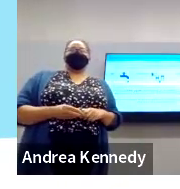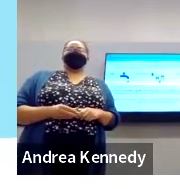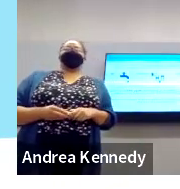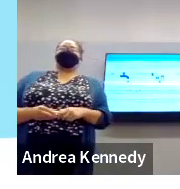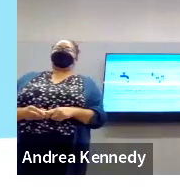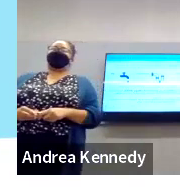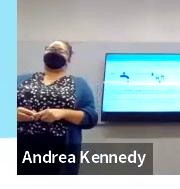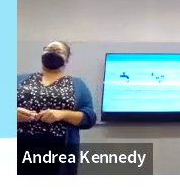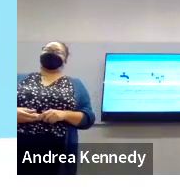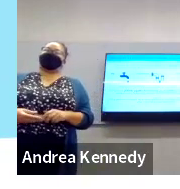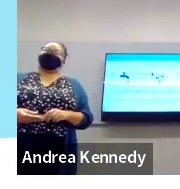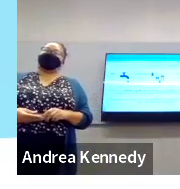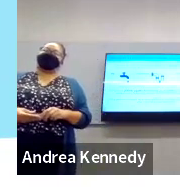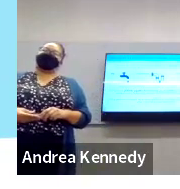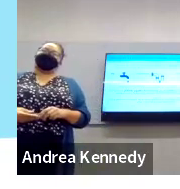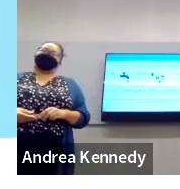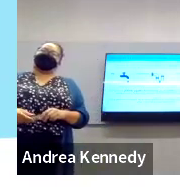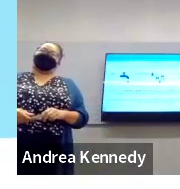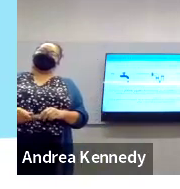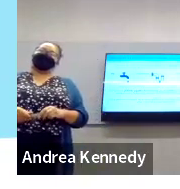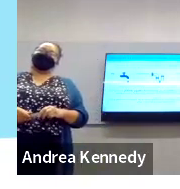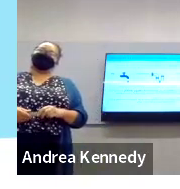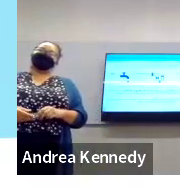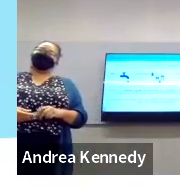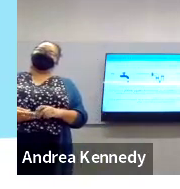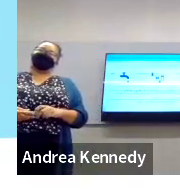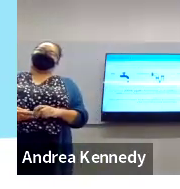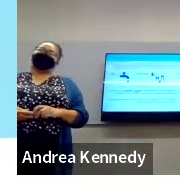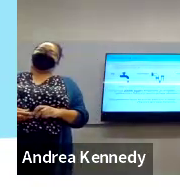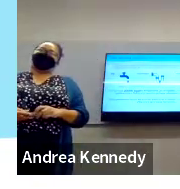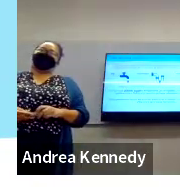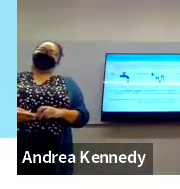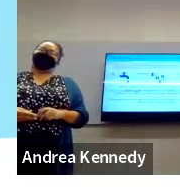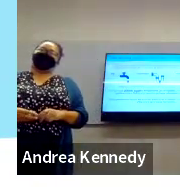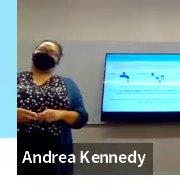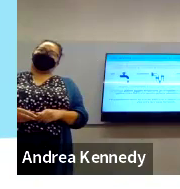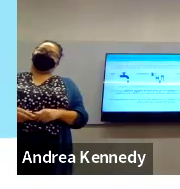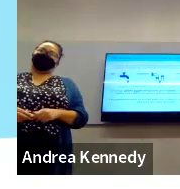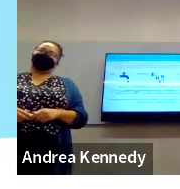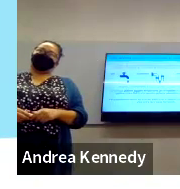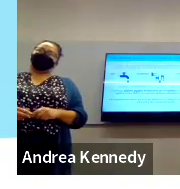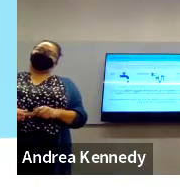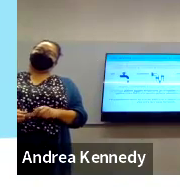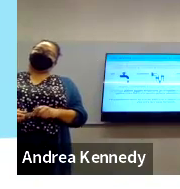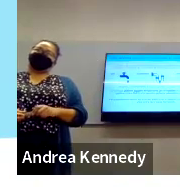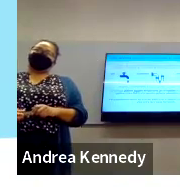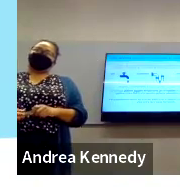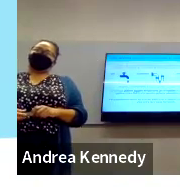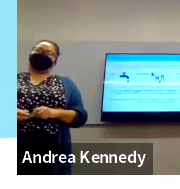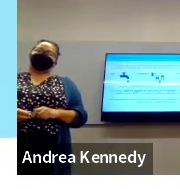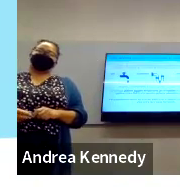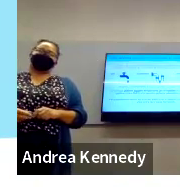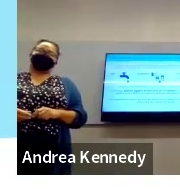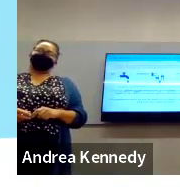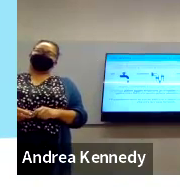Si tenemos un apartamento de 20, una unidad de 20 apartamentos, pero resulta que los